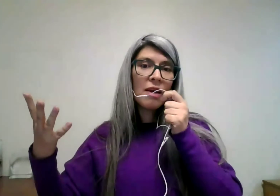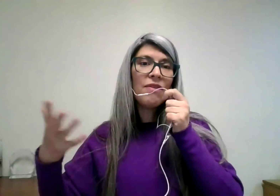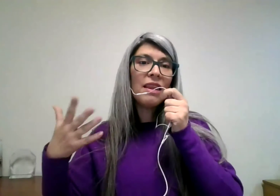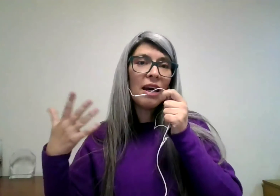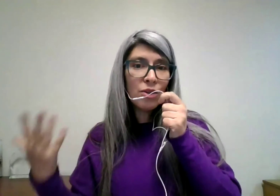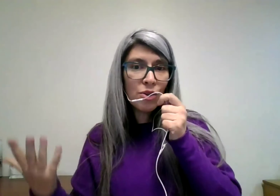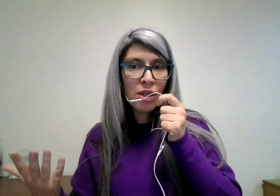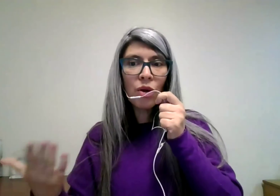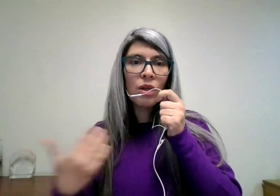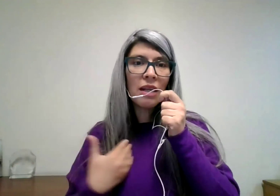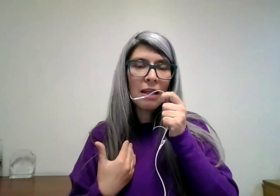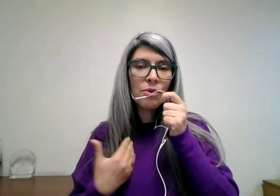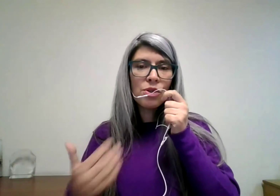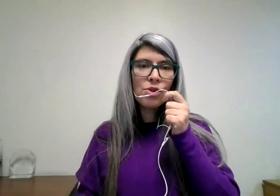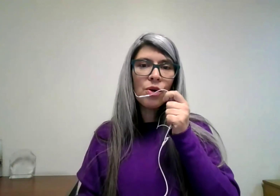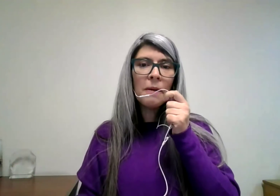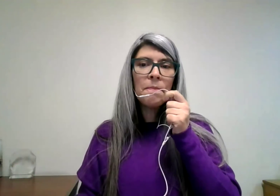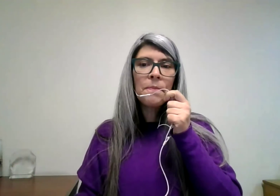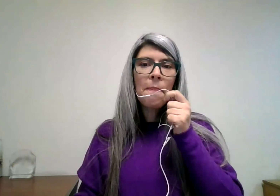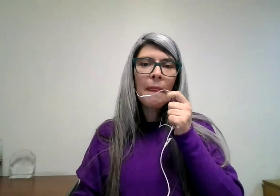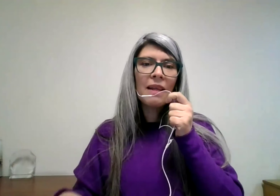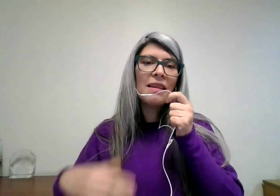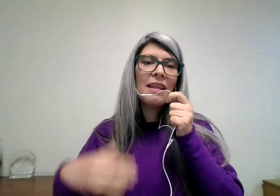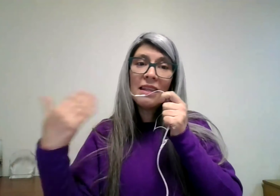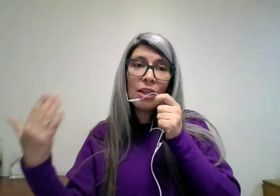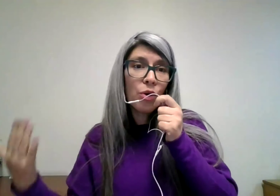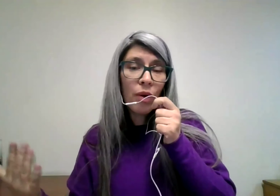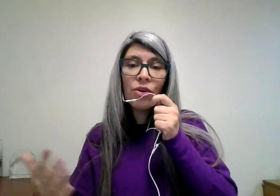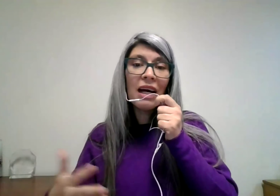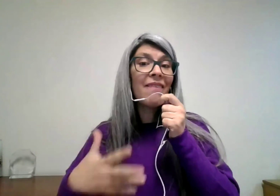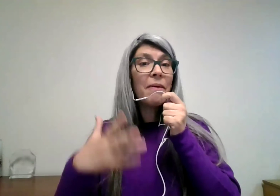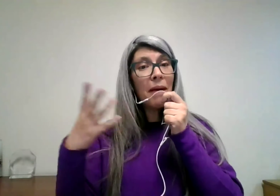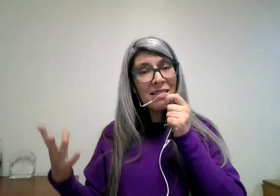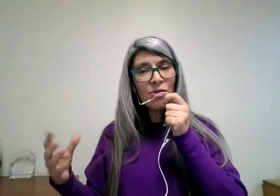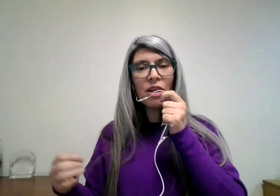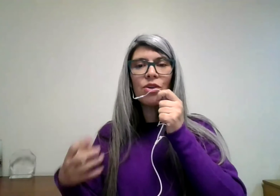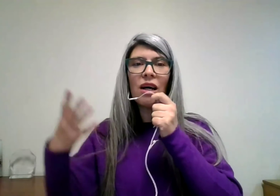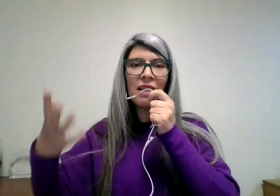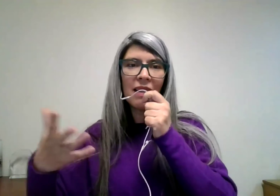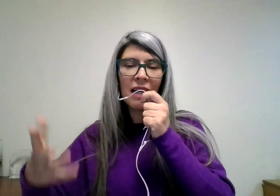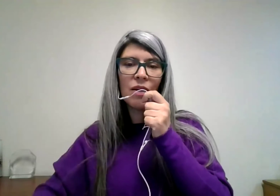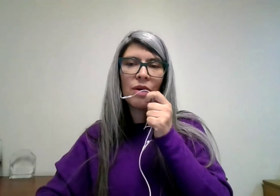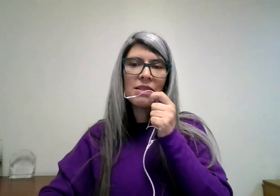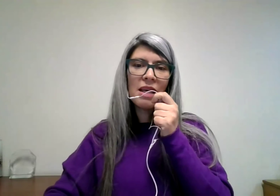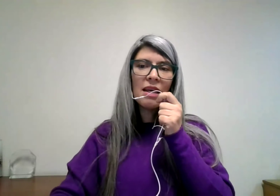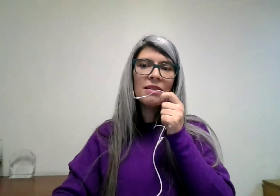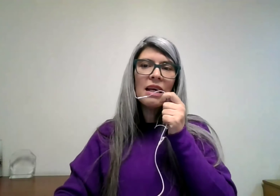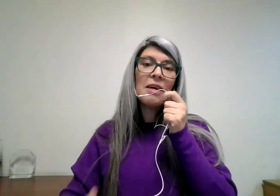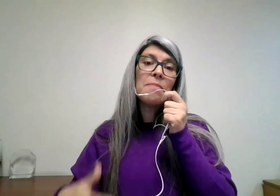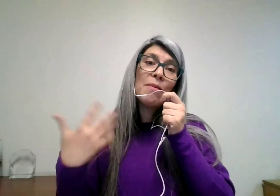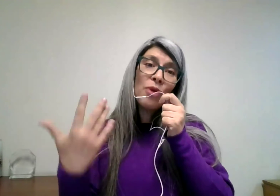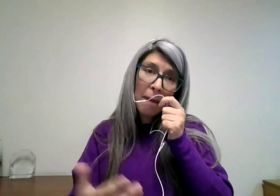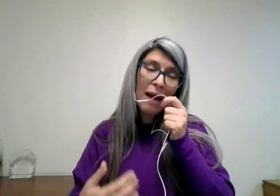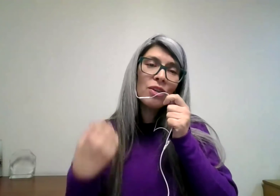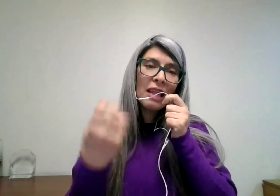varios videos, ¿no es cierto?, a nuestra disposición de distintos cuentos cada vez más, ¿no es cierto?, a través de la lengua de señas,